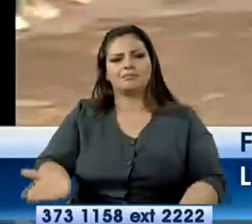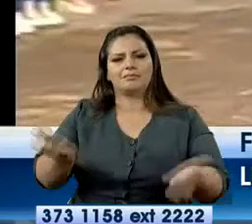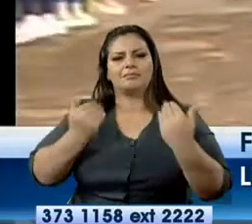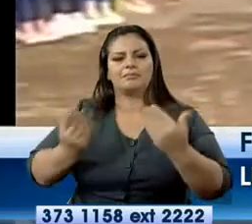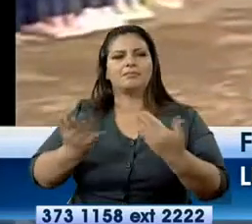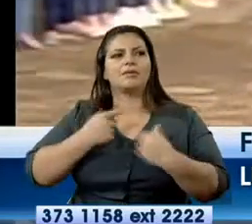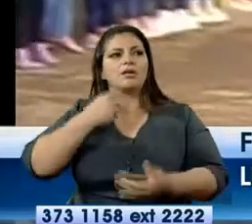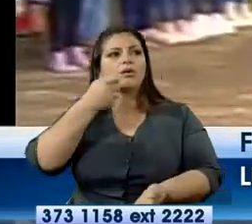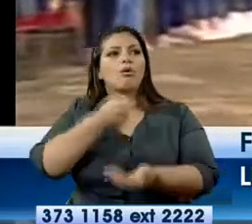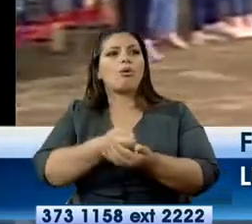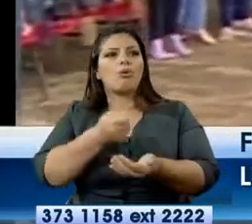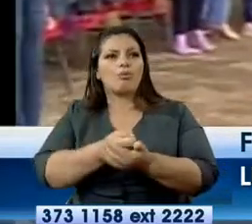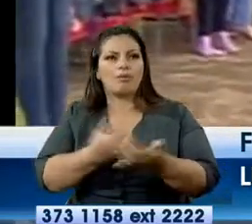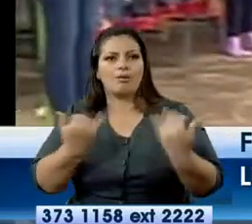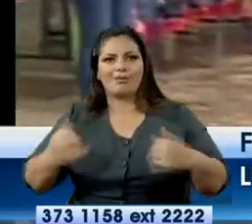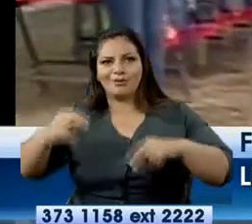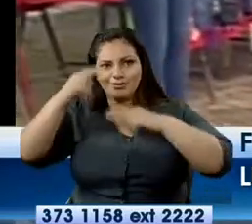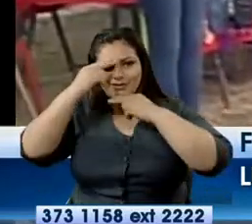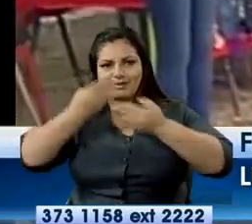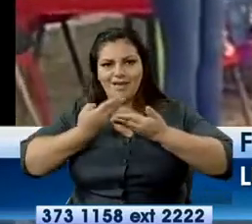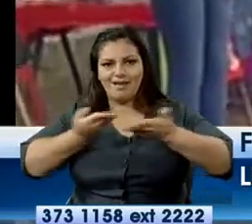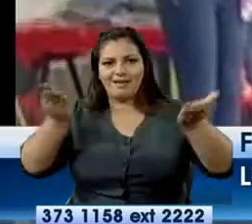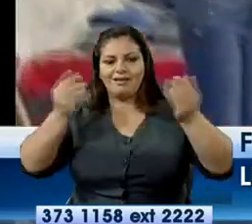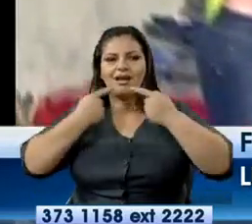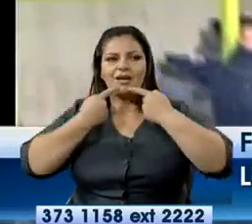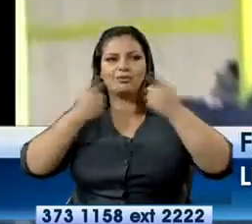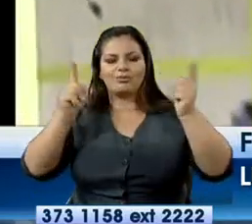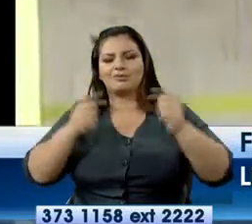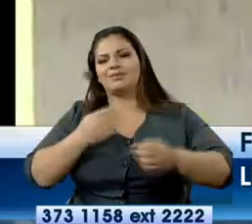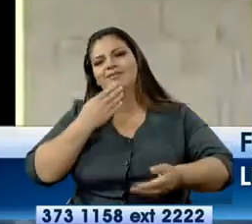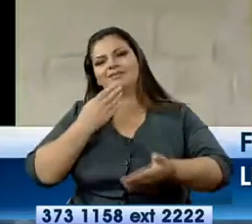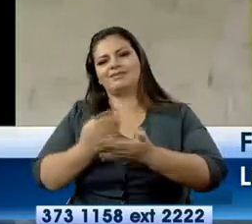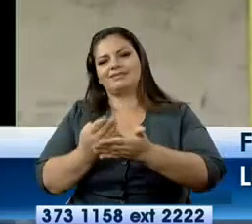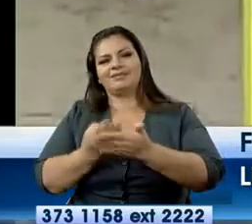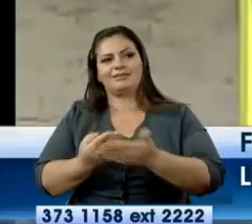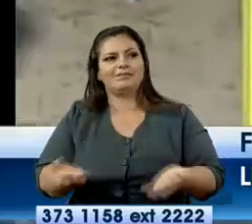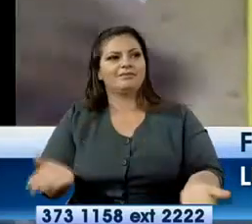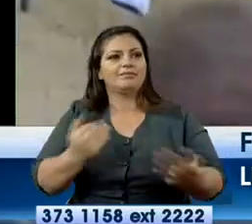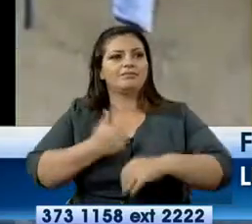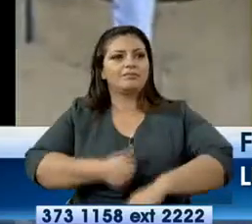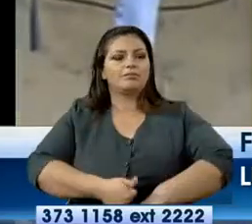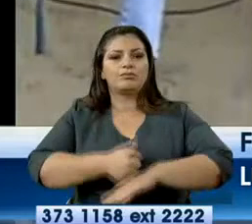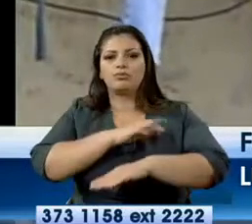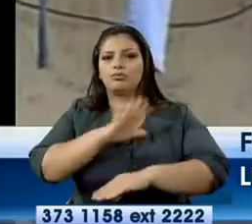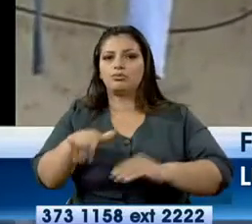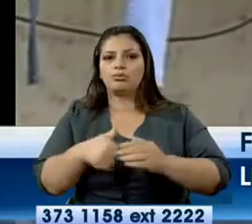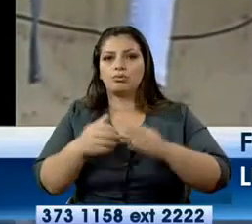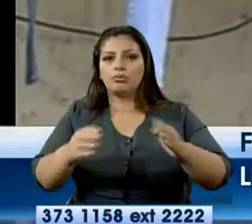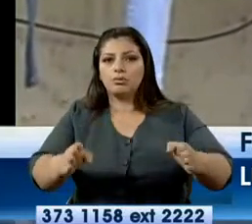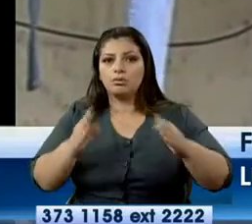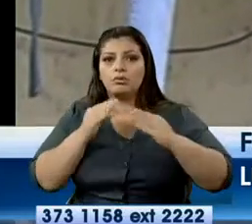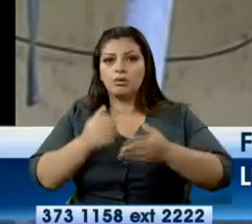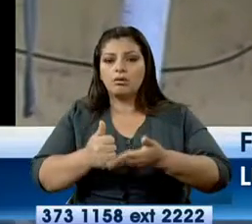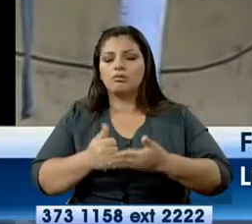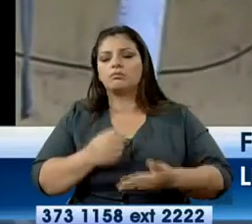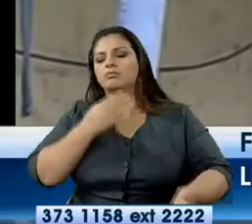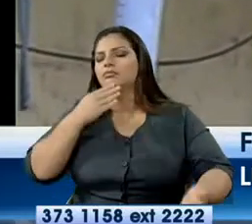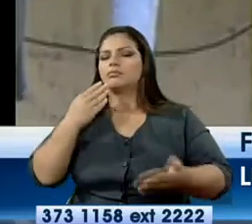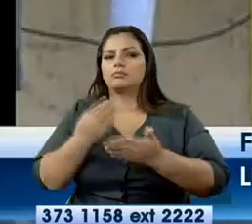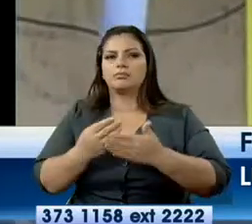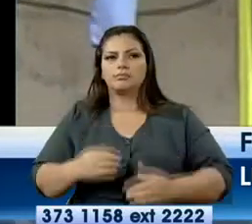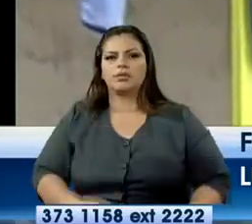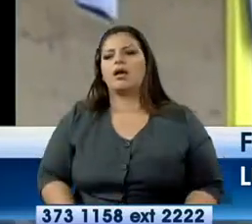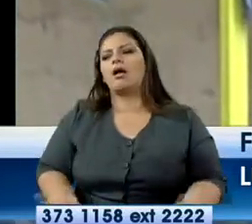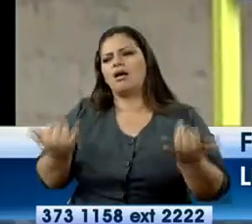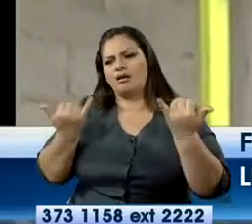con la ayuda suya, y muchísimas gracias a su ayuda, que le agradecimos mucho a todas las autoridades de aquí de Durán que nos han ayudado. Lo mejor es que están tranquilos aquí. Sí,